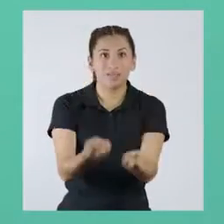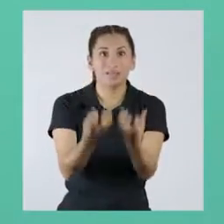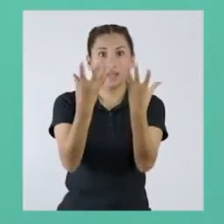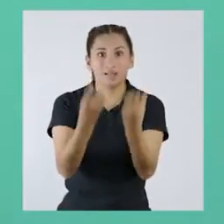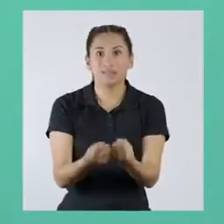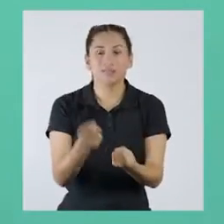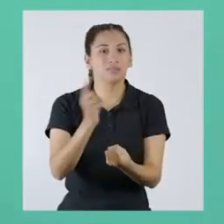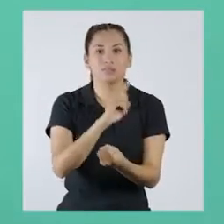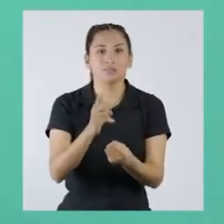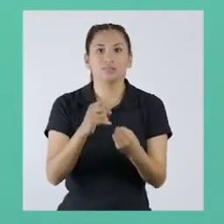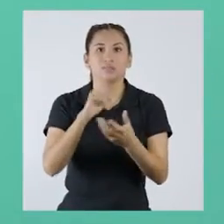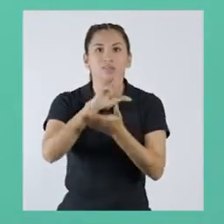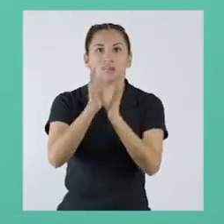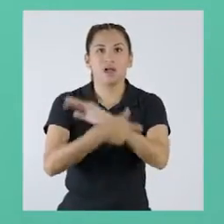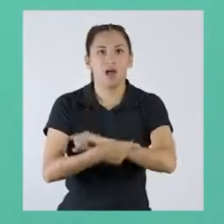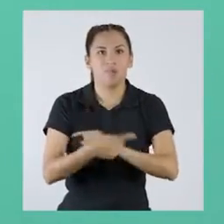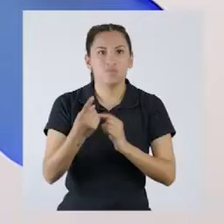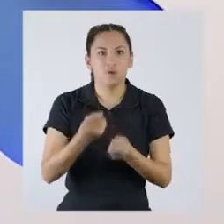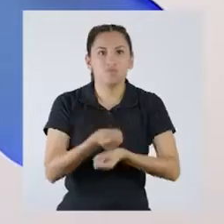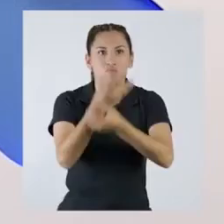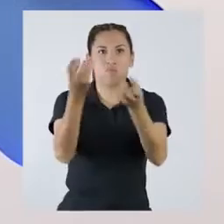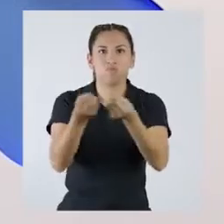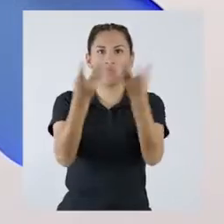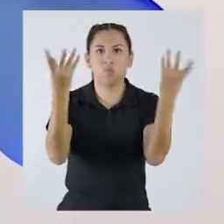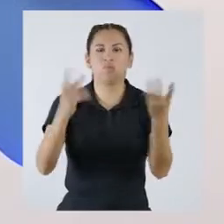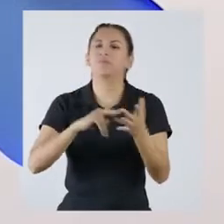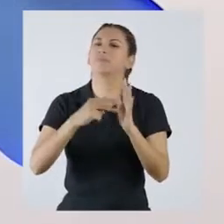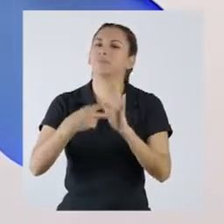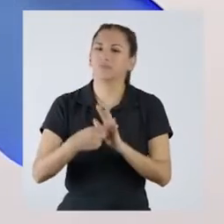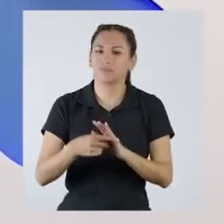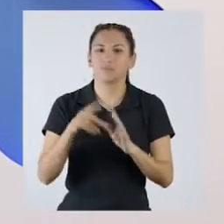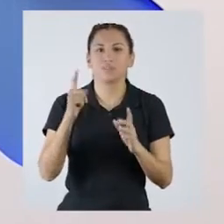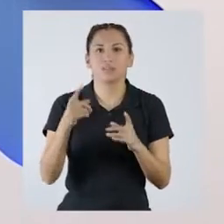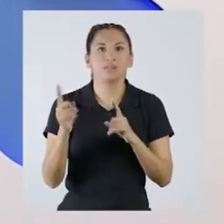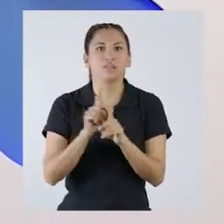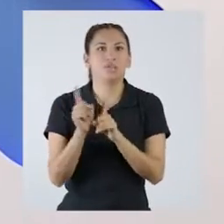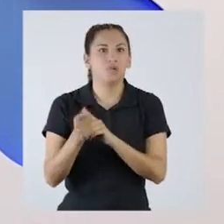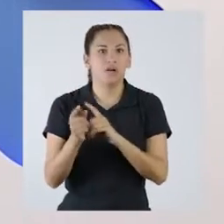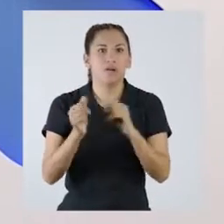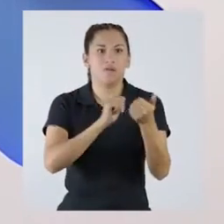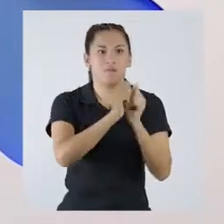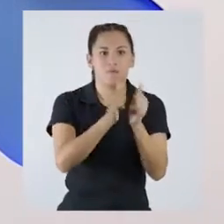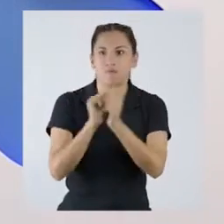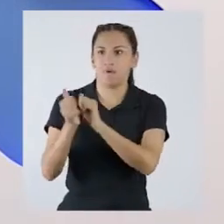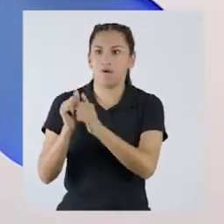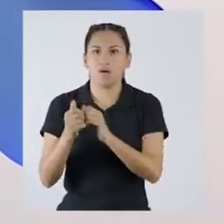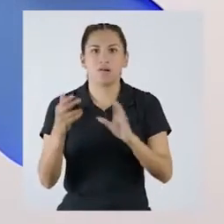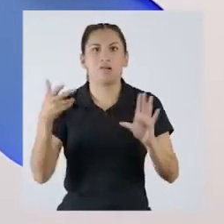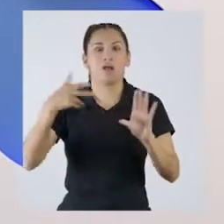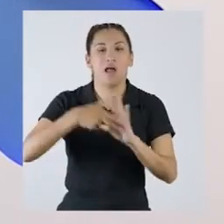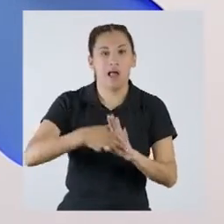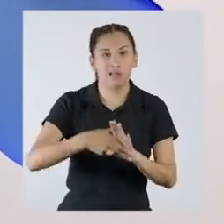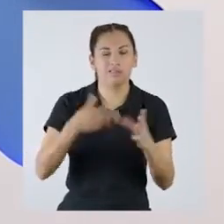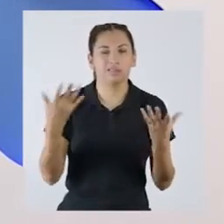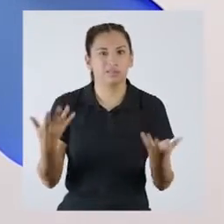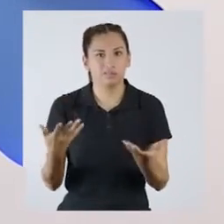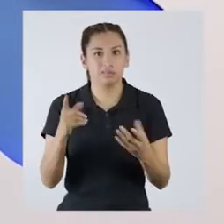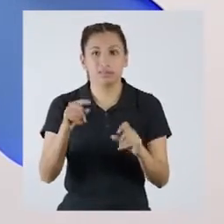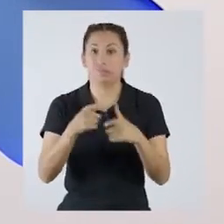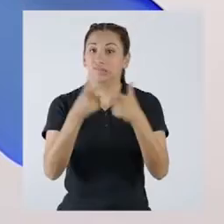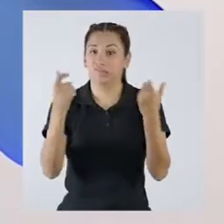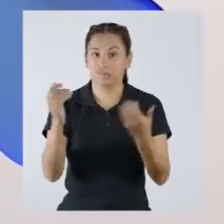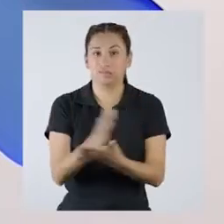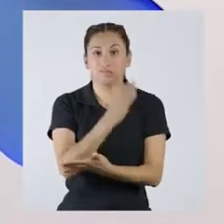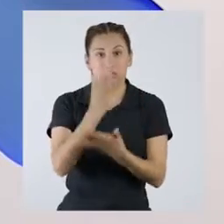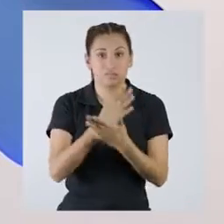lo están emitiendo. Es decir, están compitiendo con el campo automotor, lo cual es